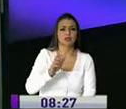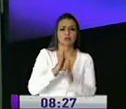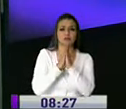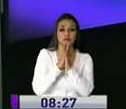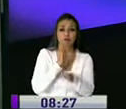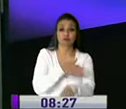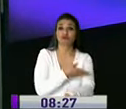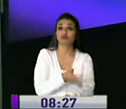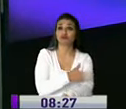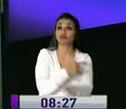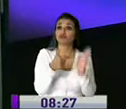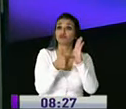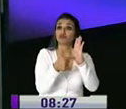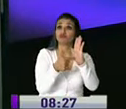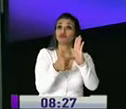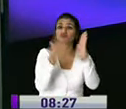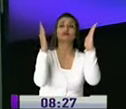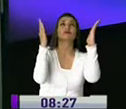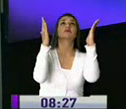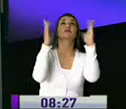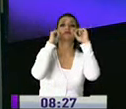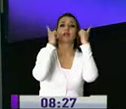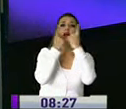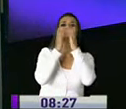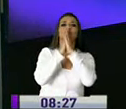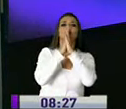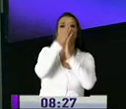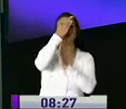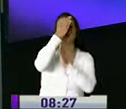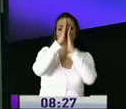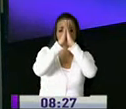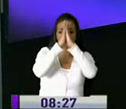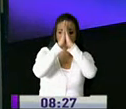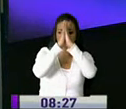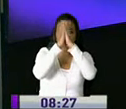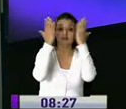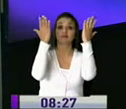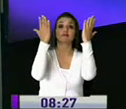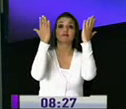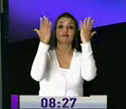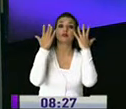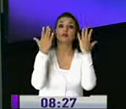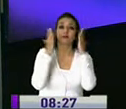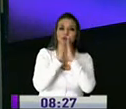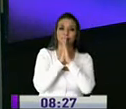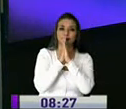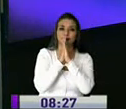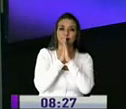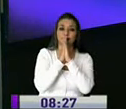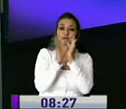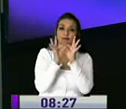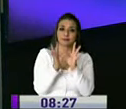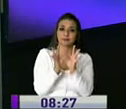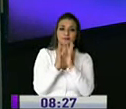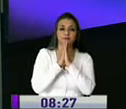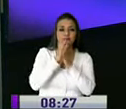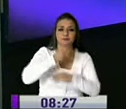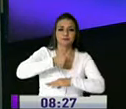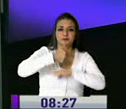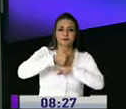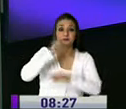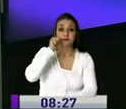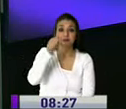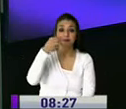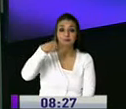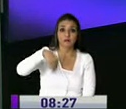musiquita, tenga la bondad. Musiquita de proclamación de obras, vamos a llamar a esta. Autoridades, mañana